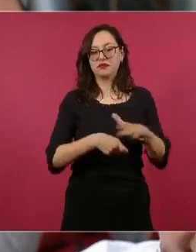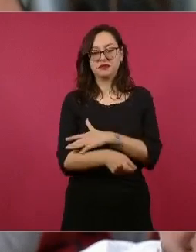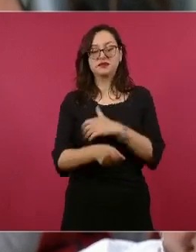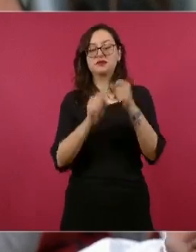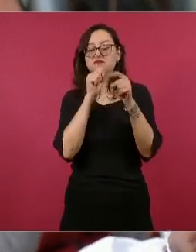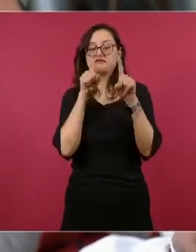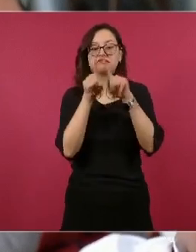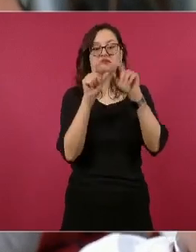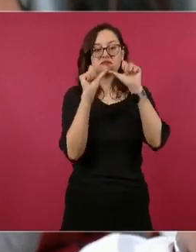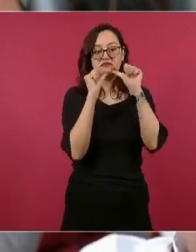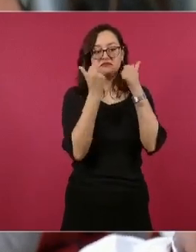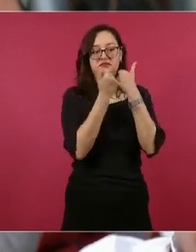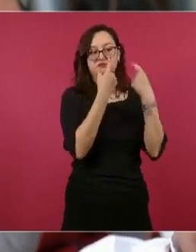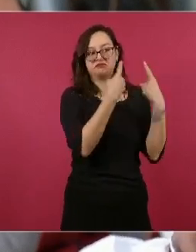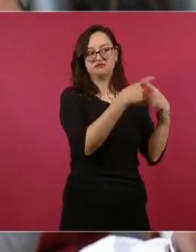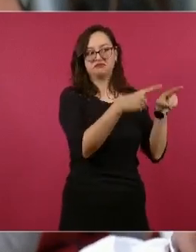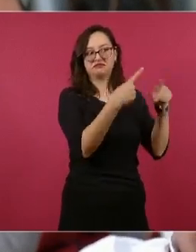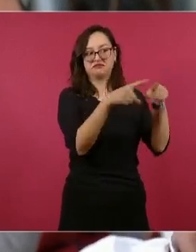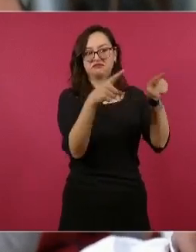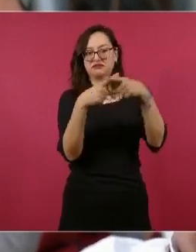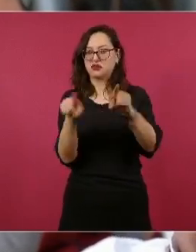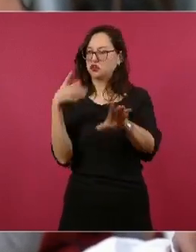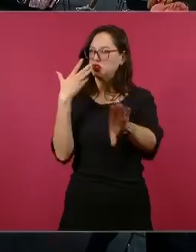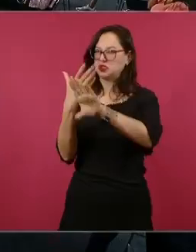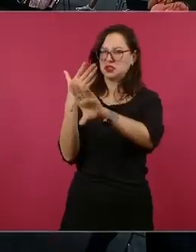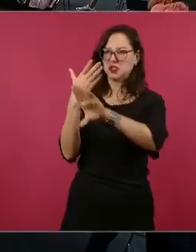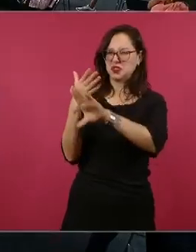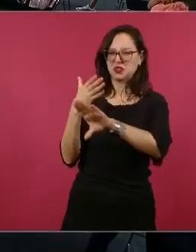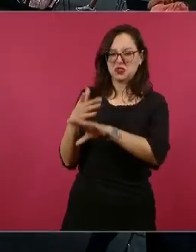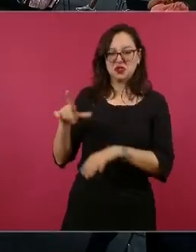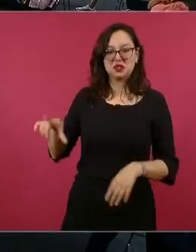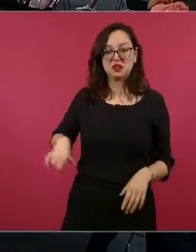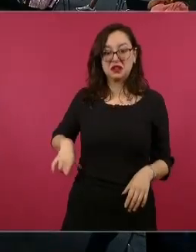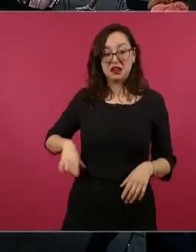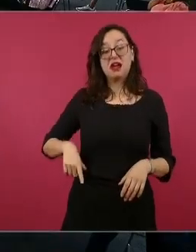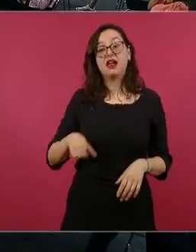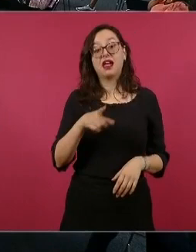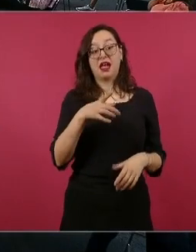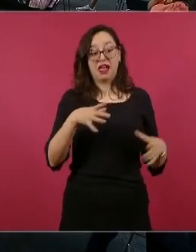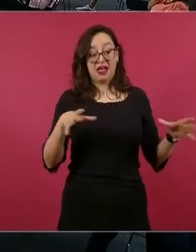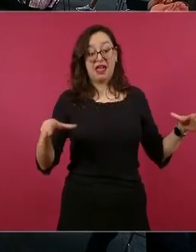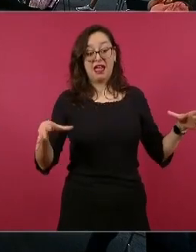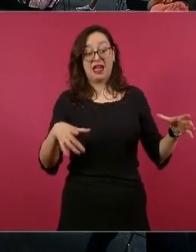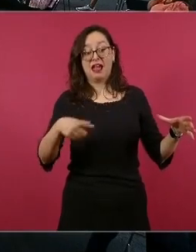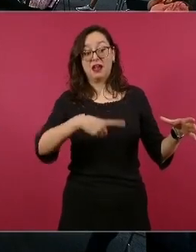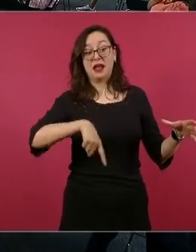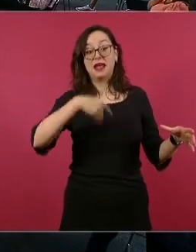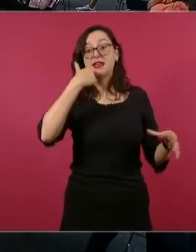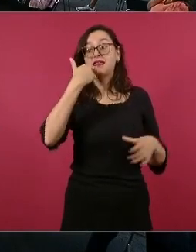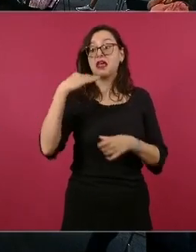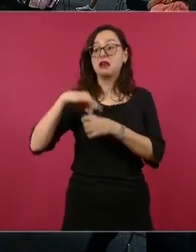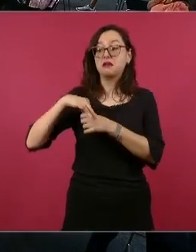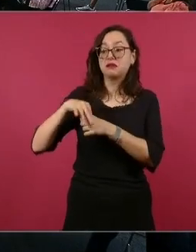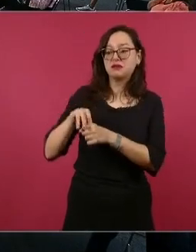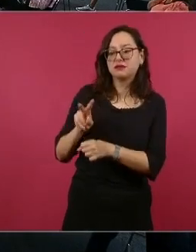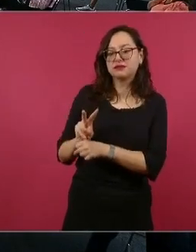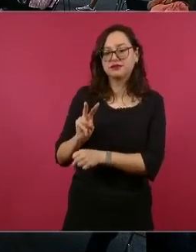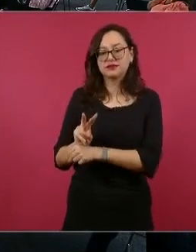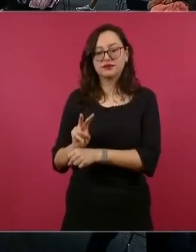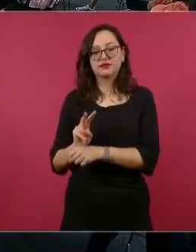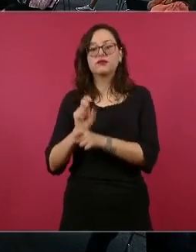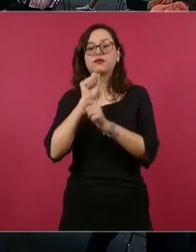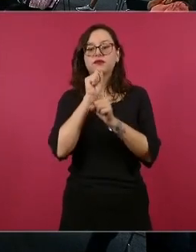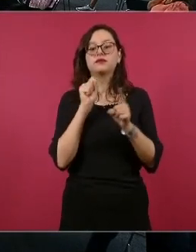litigar en contra de las políticas públicas y de las principales obras de la Cuarta Transformación de su gobierno está el